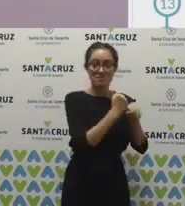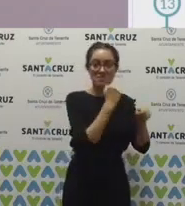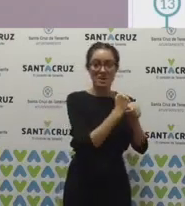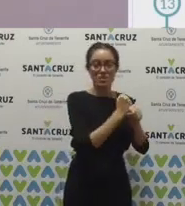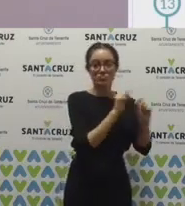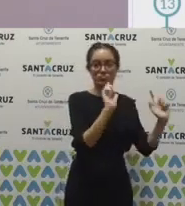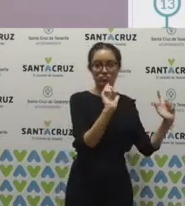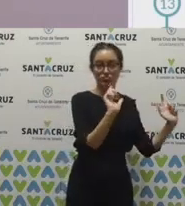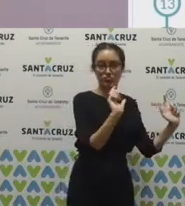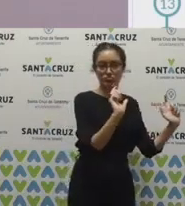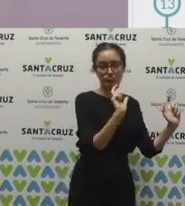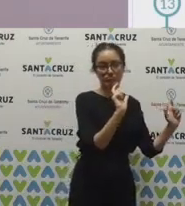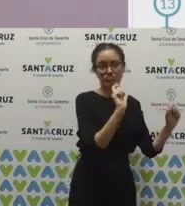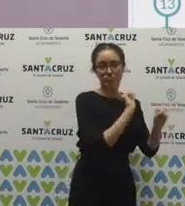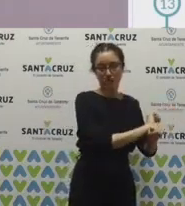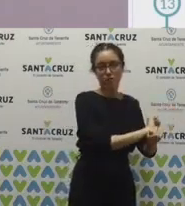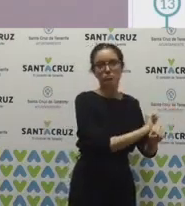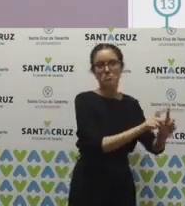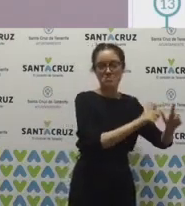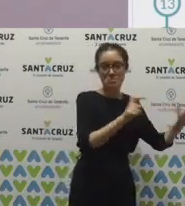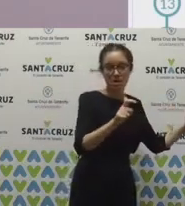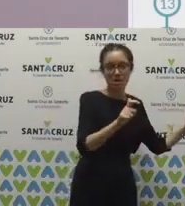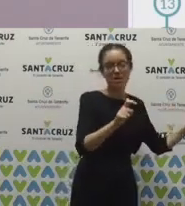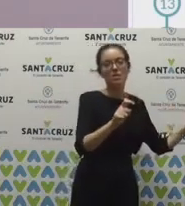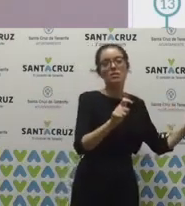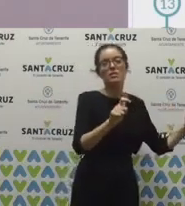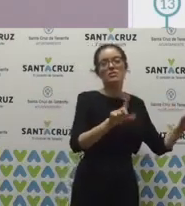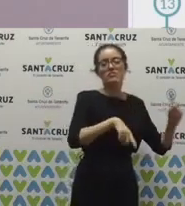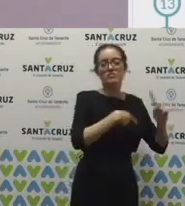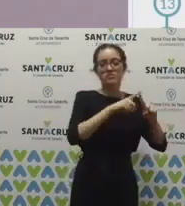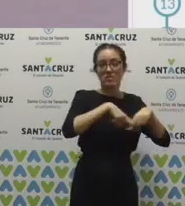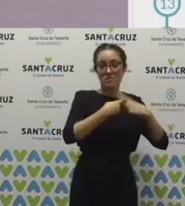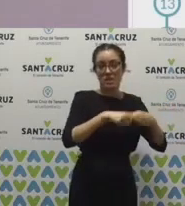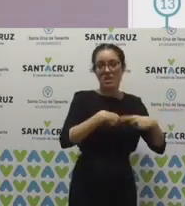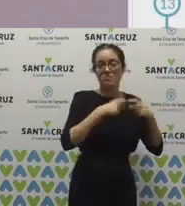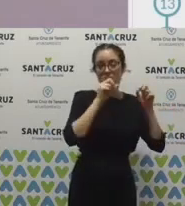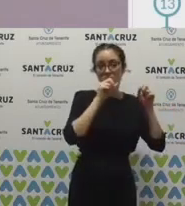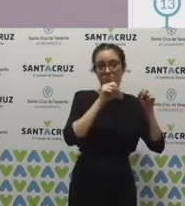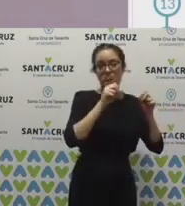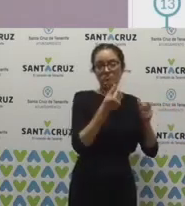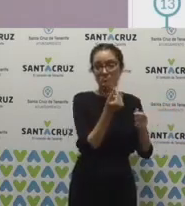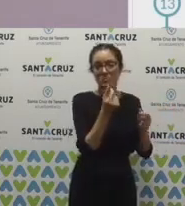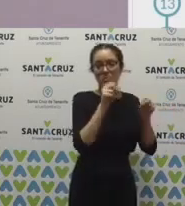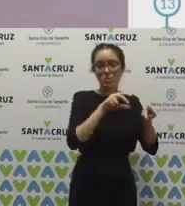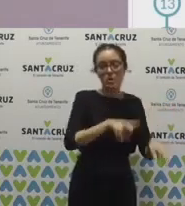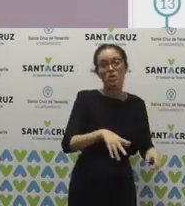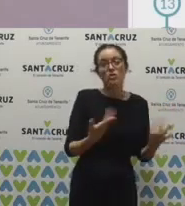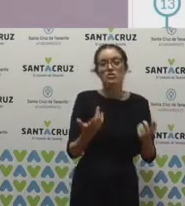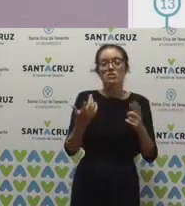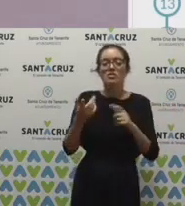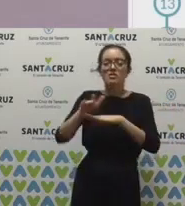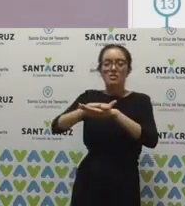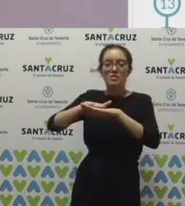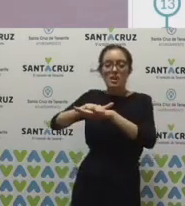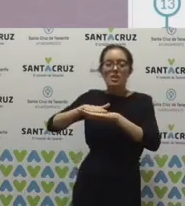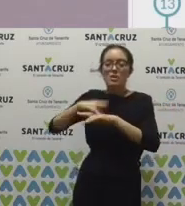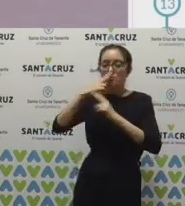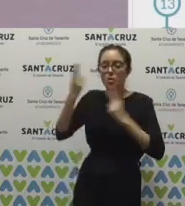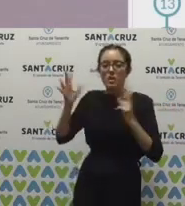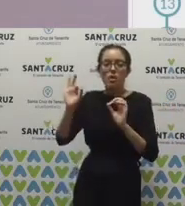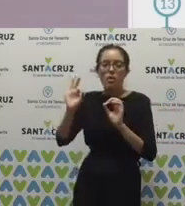reducen los ingresos de las familias se incrementan las peticiones las peticiones de atención tanto a las instituciones públicas como a las entidades no